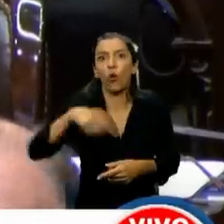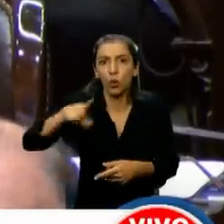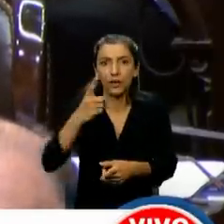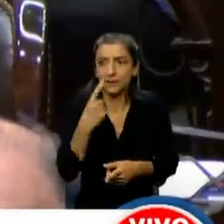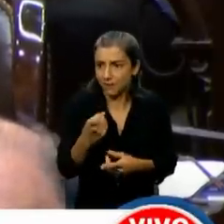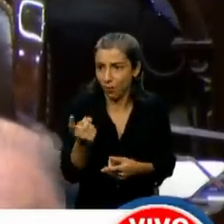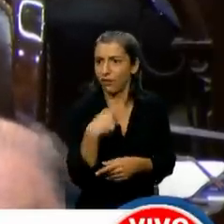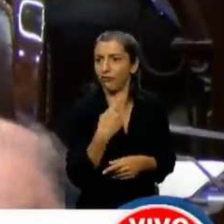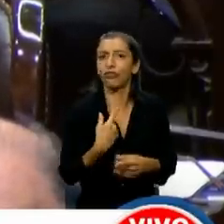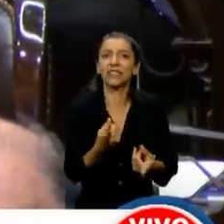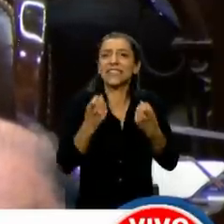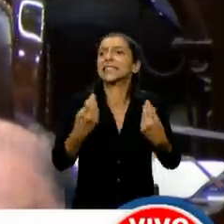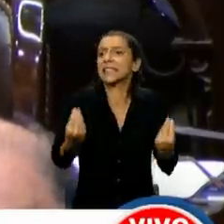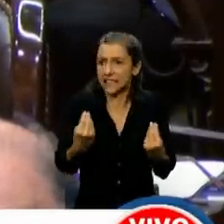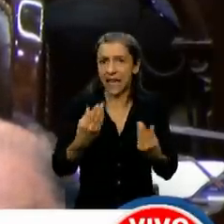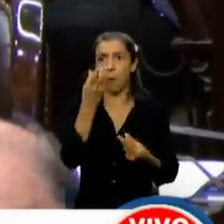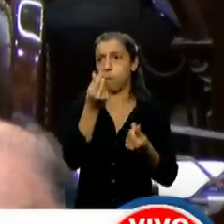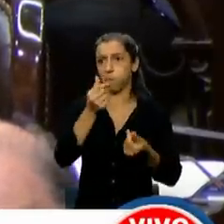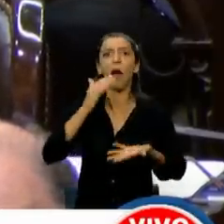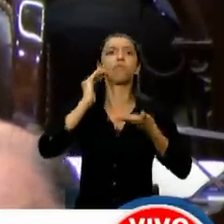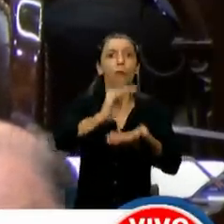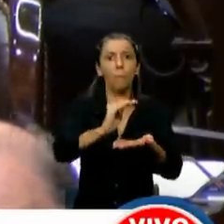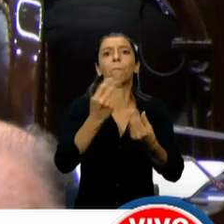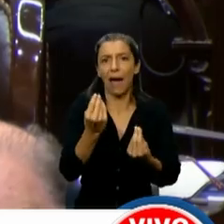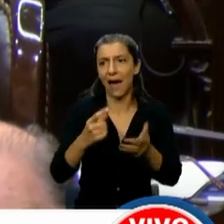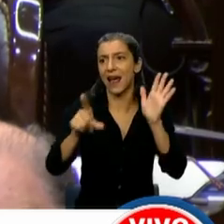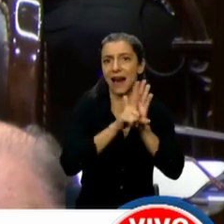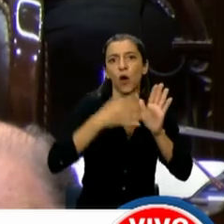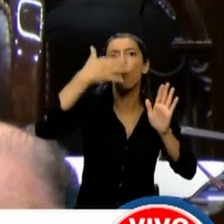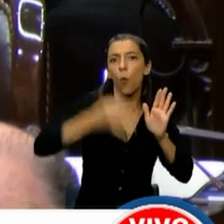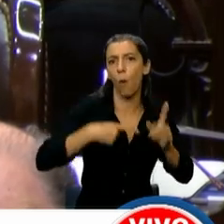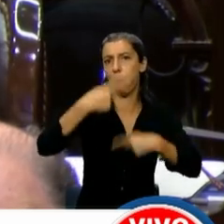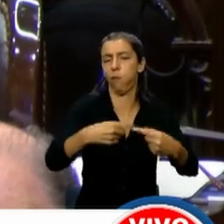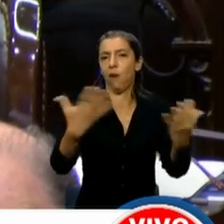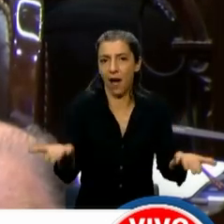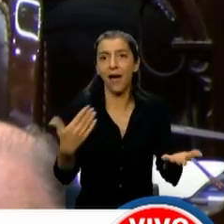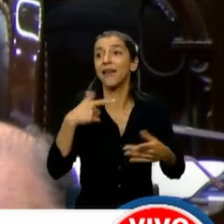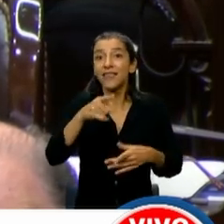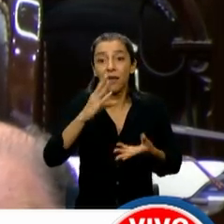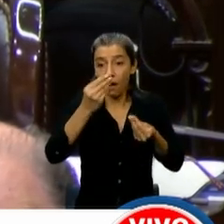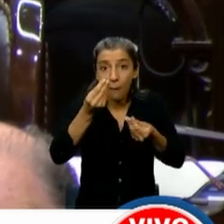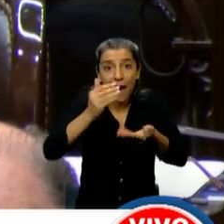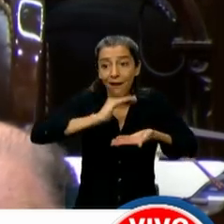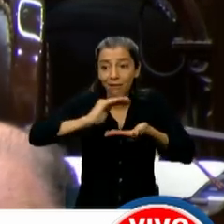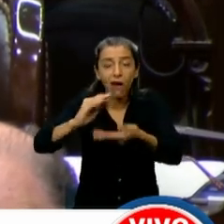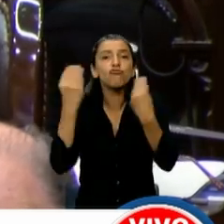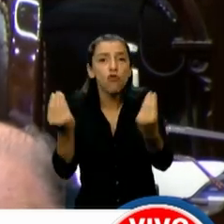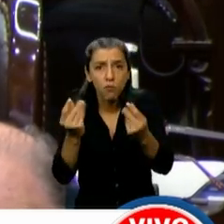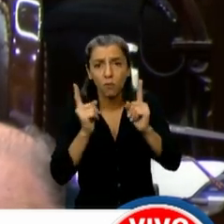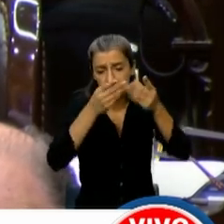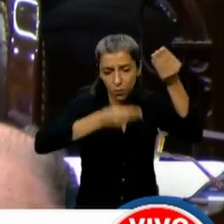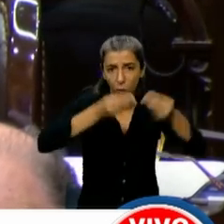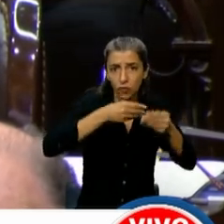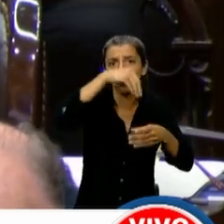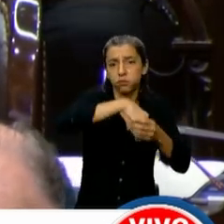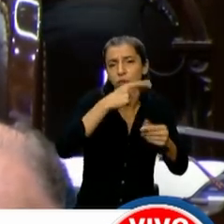tienen que haber fondos para que esas leyes se apliquen y esos fondos donde están en este presupuesto en este y en otros que también